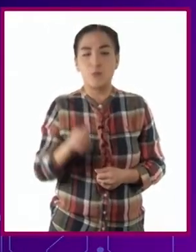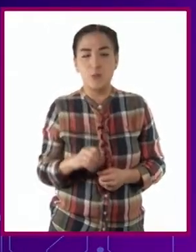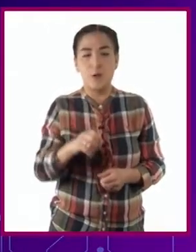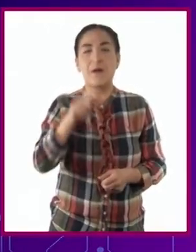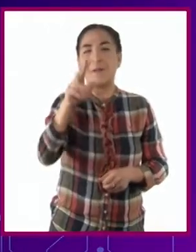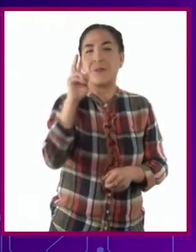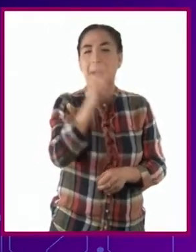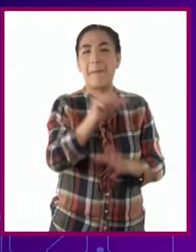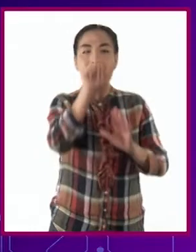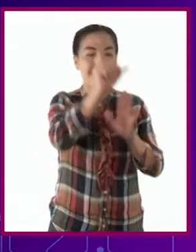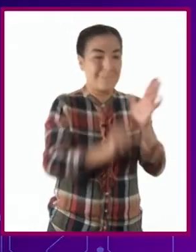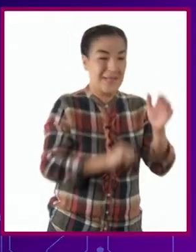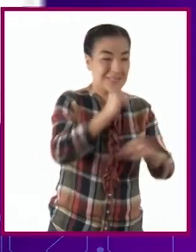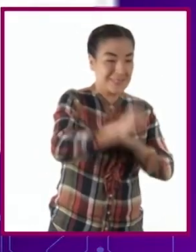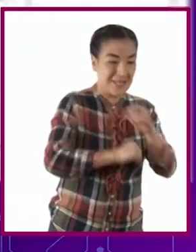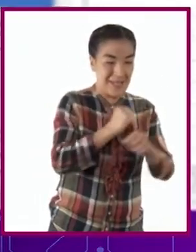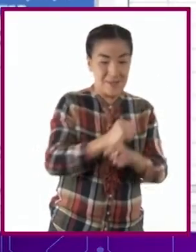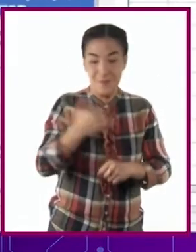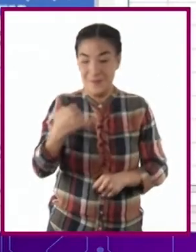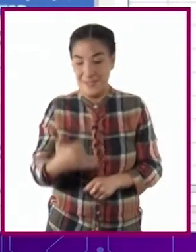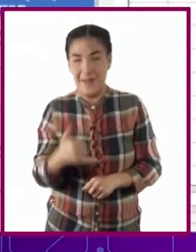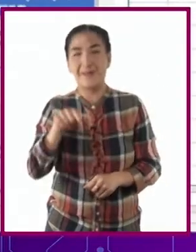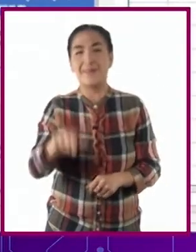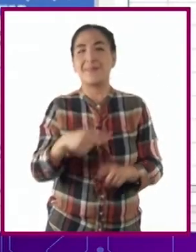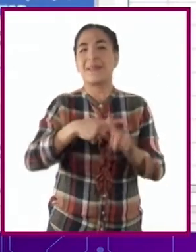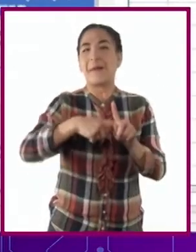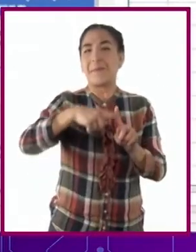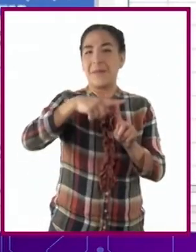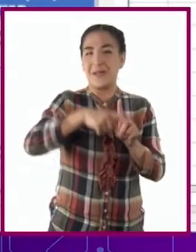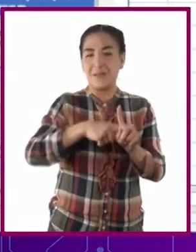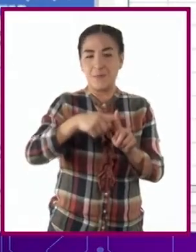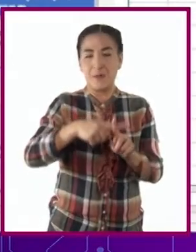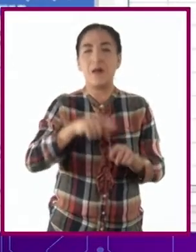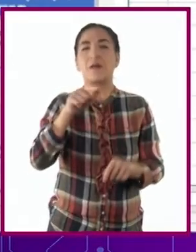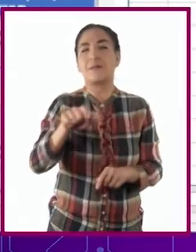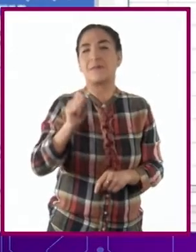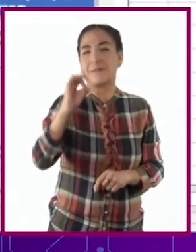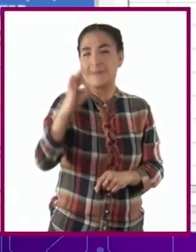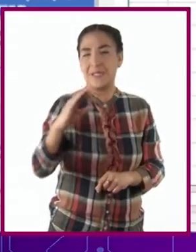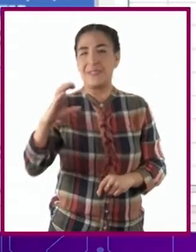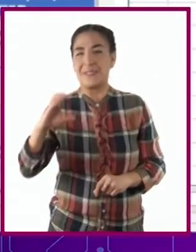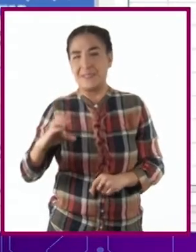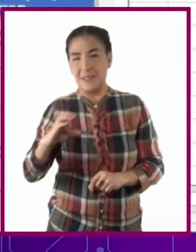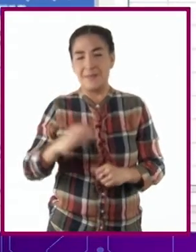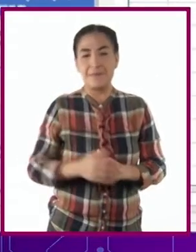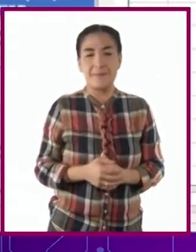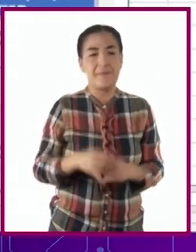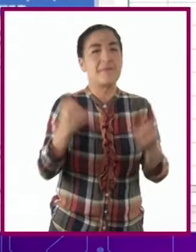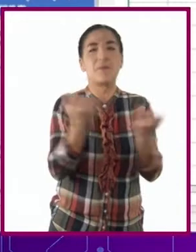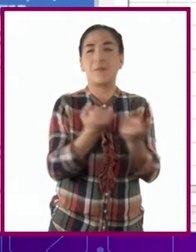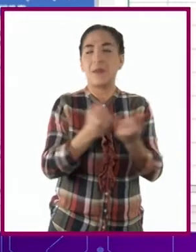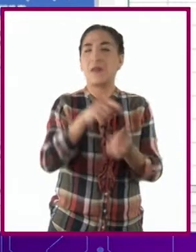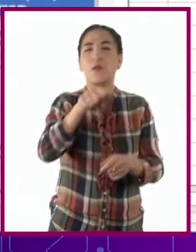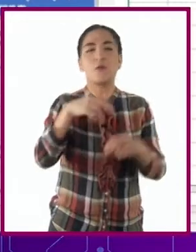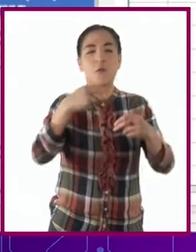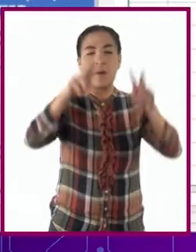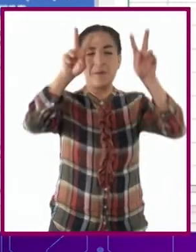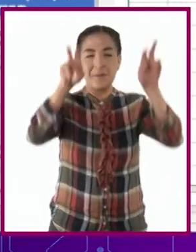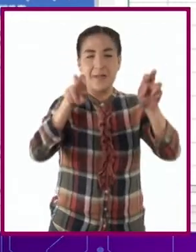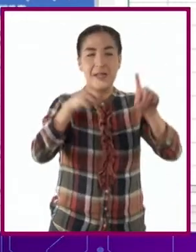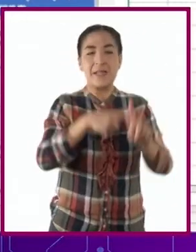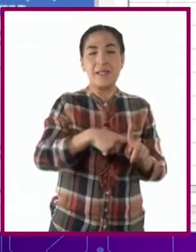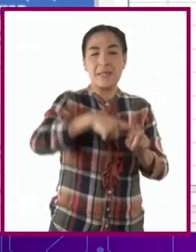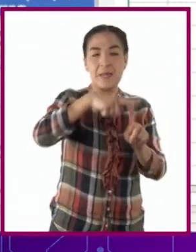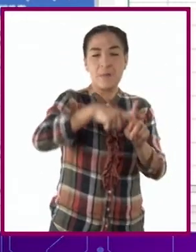año y en Y se anota temperatura en grados Celsius, así como el título del gráfico,